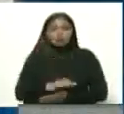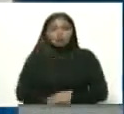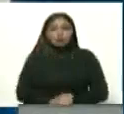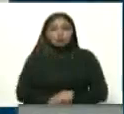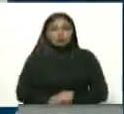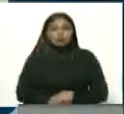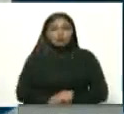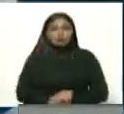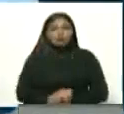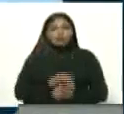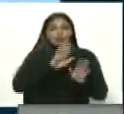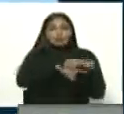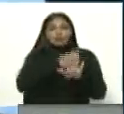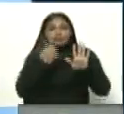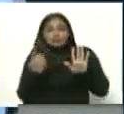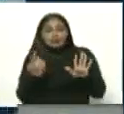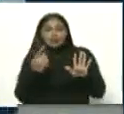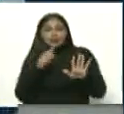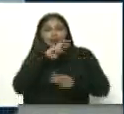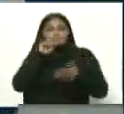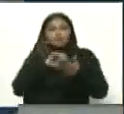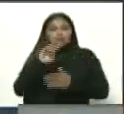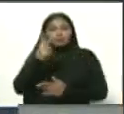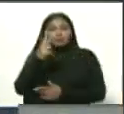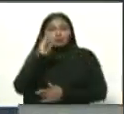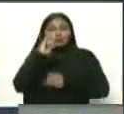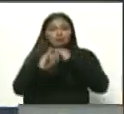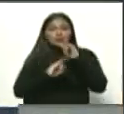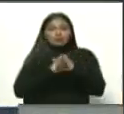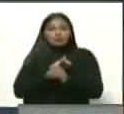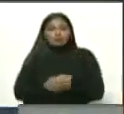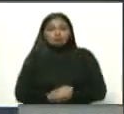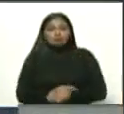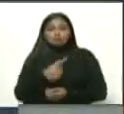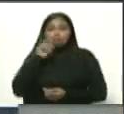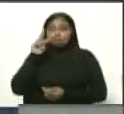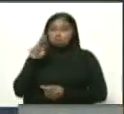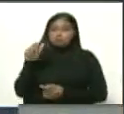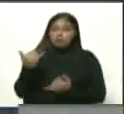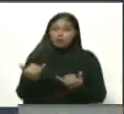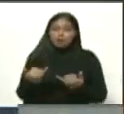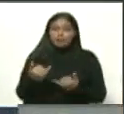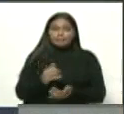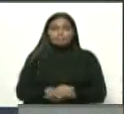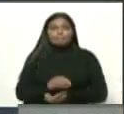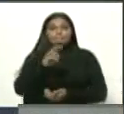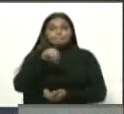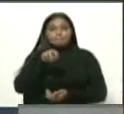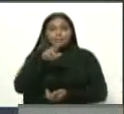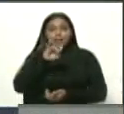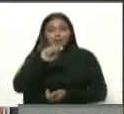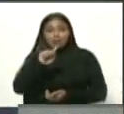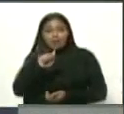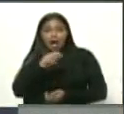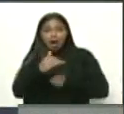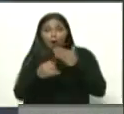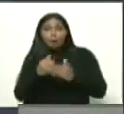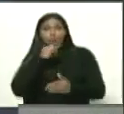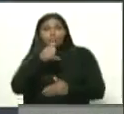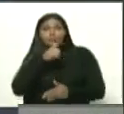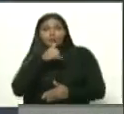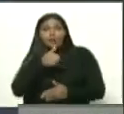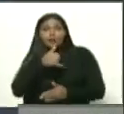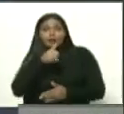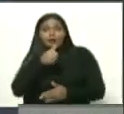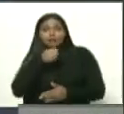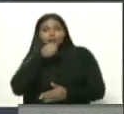16º Nacional y 3º Internacional. Bien, estábamos escuchando a María Gabriela Rodríguez en una entrevista que hizo hace